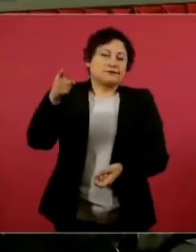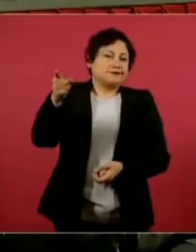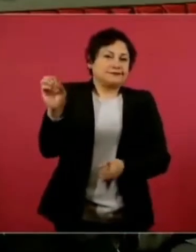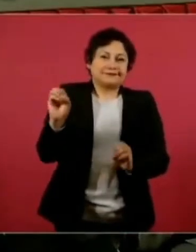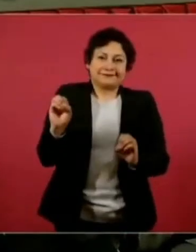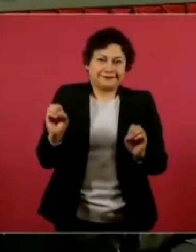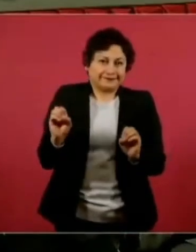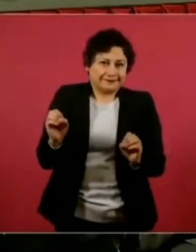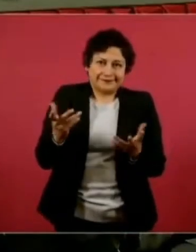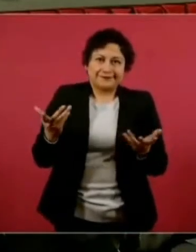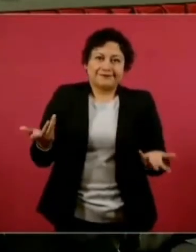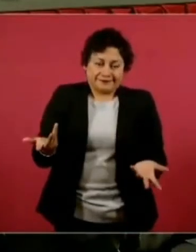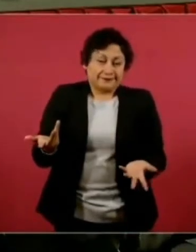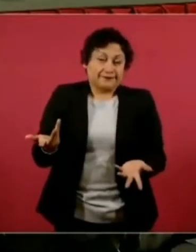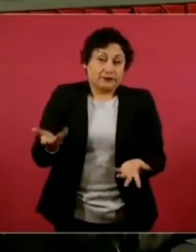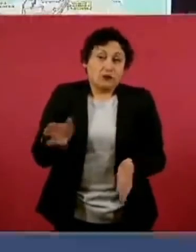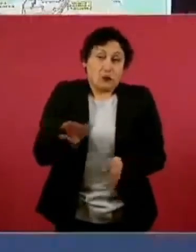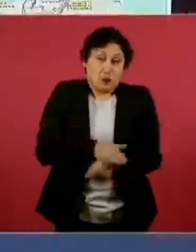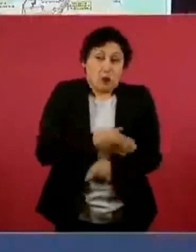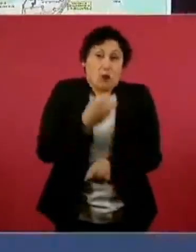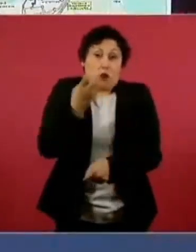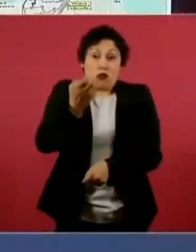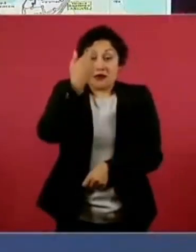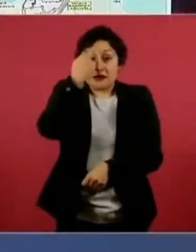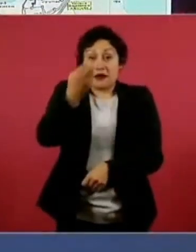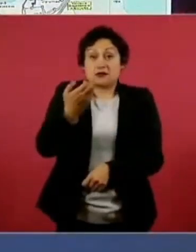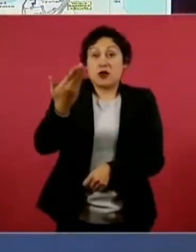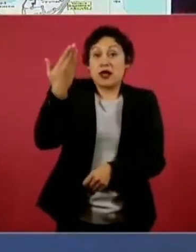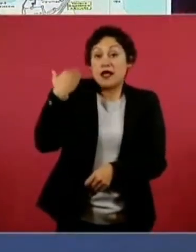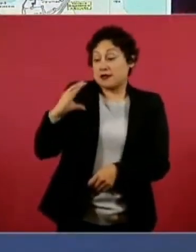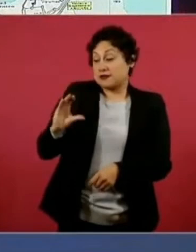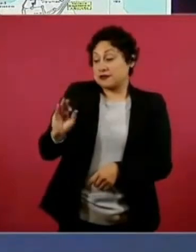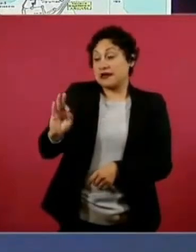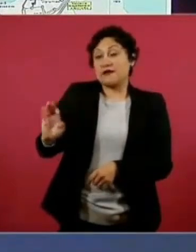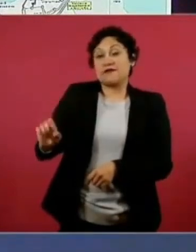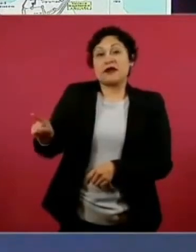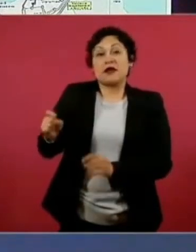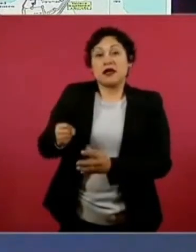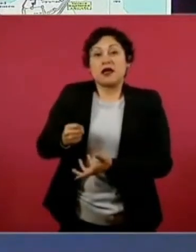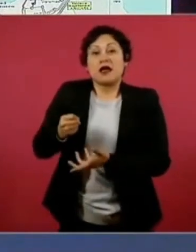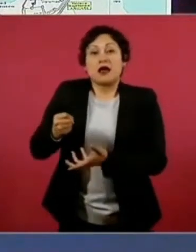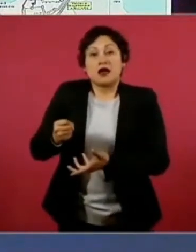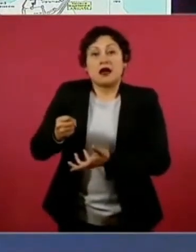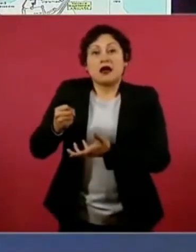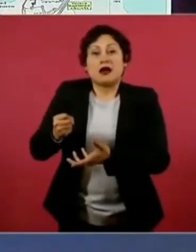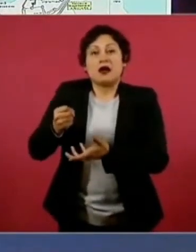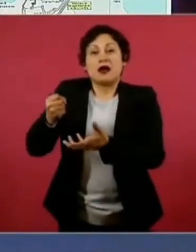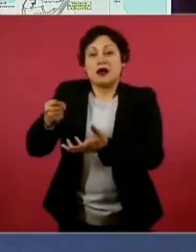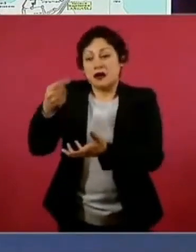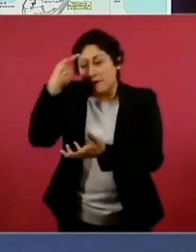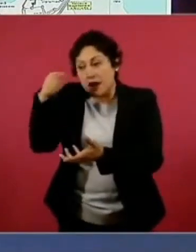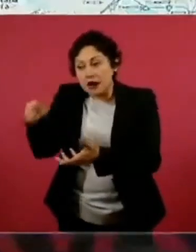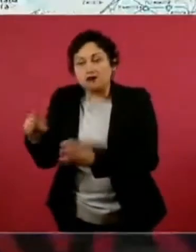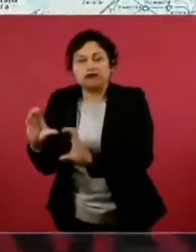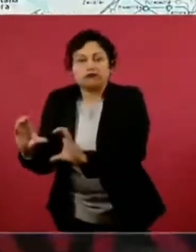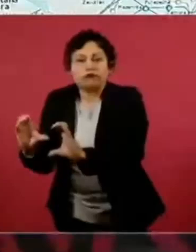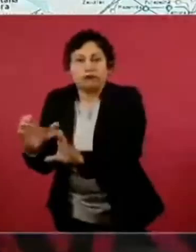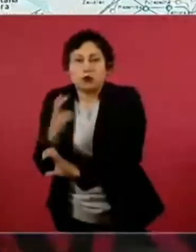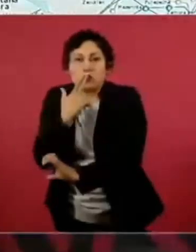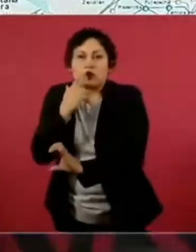invertir, tuvo que invertir más bien, para poder mantener la confiabilidad de la red de transmisión.